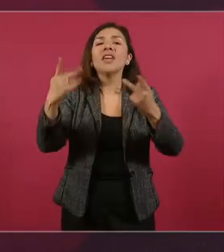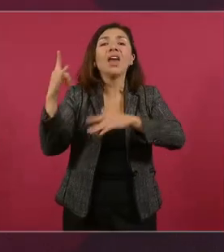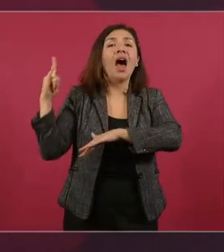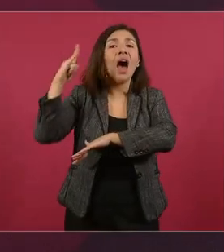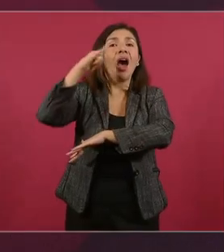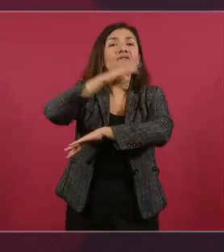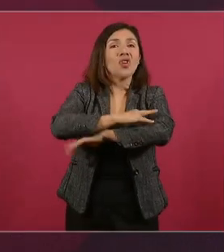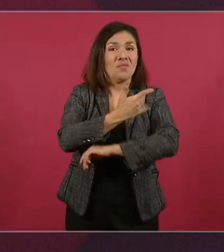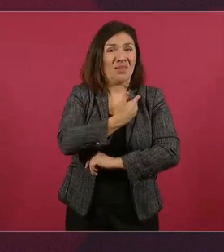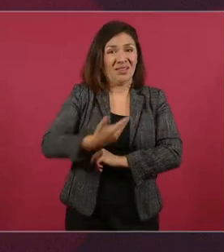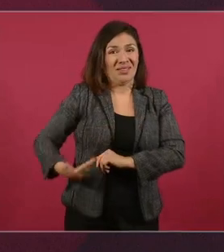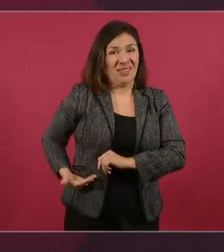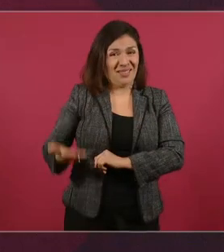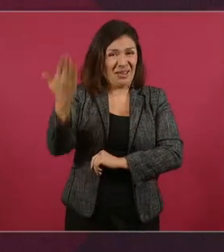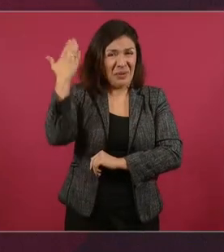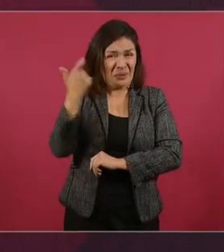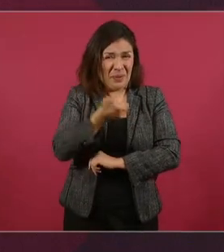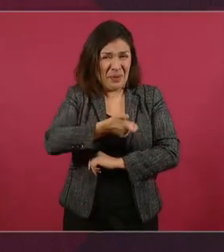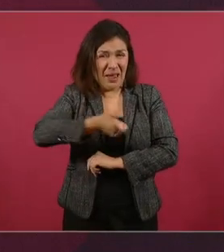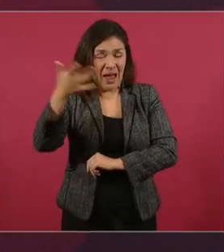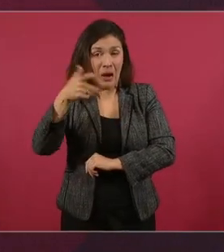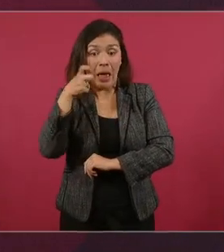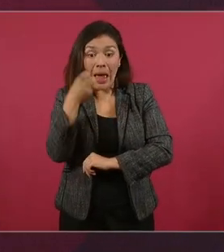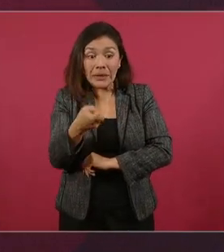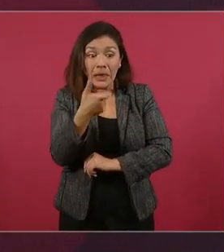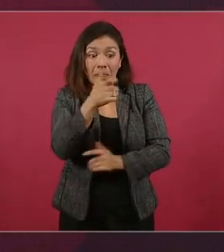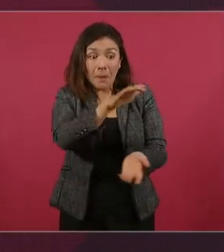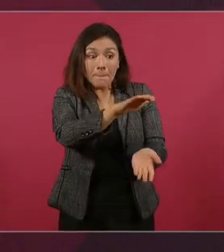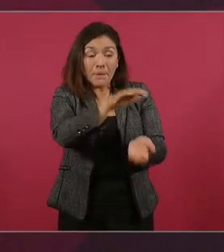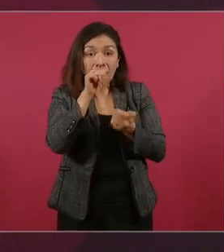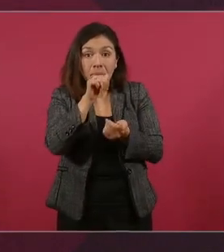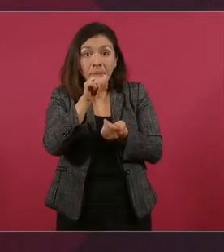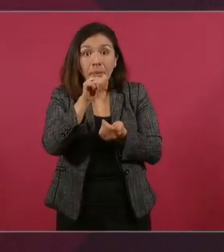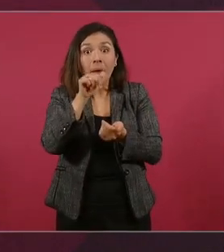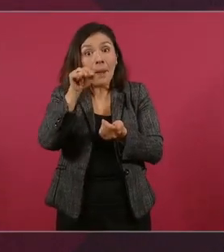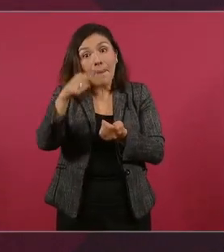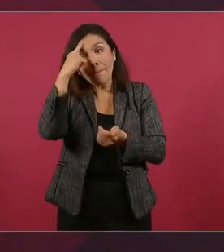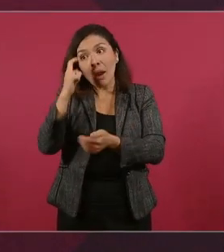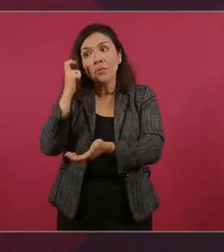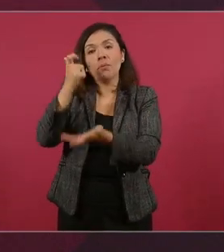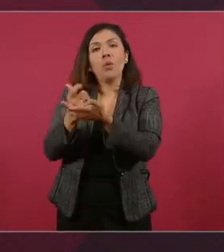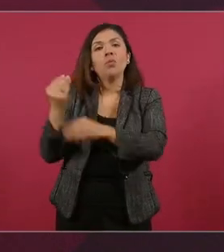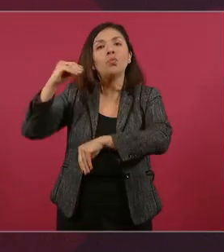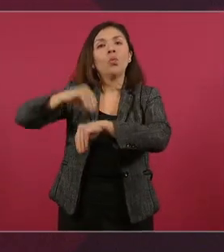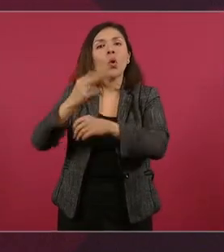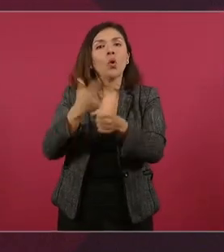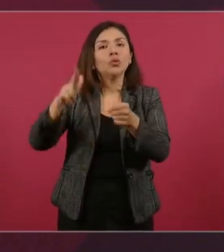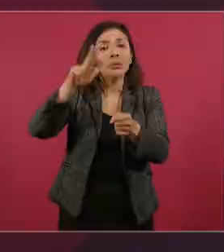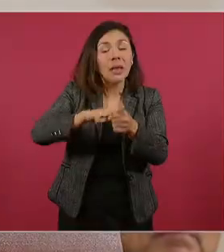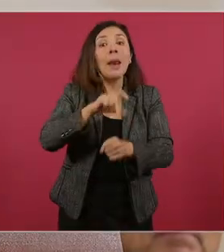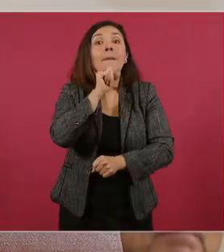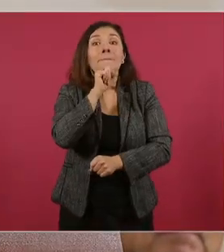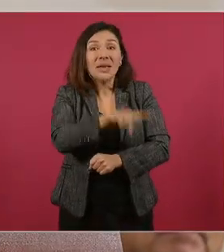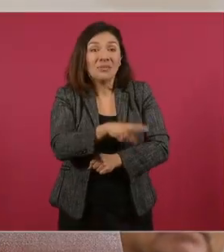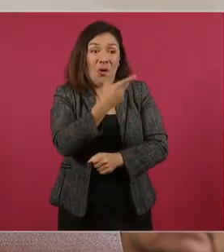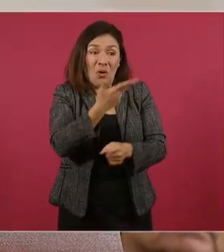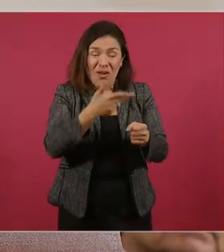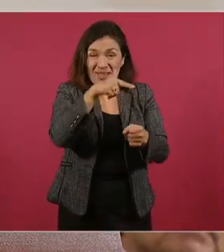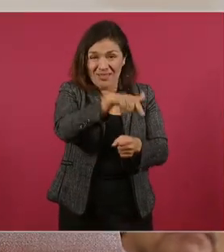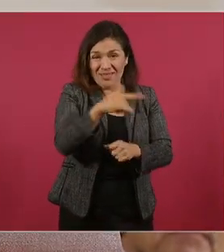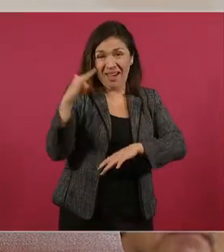presidencial. Y también con ese dinero de la venta del avión presidencial se